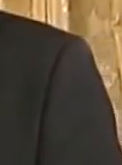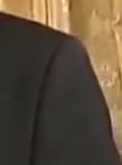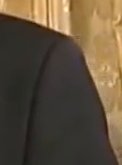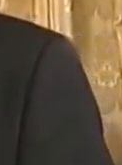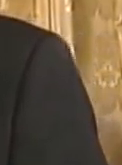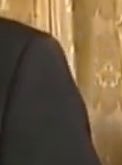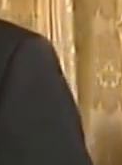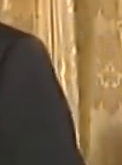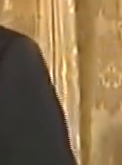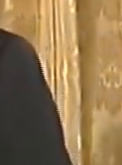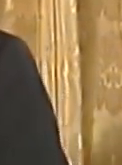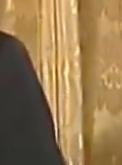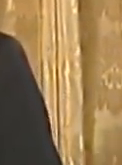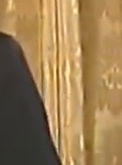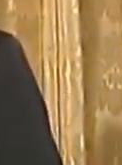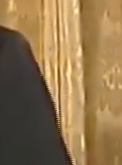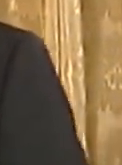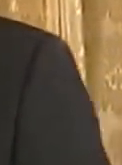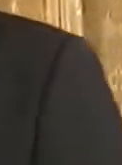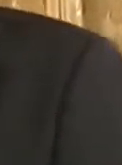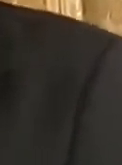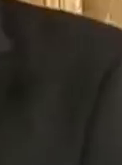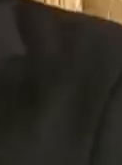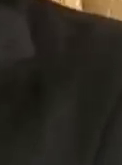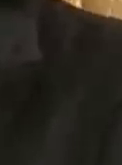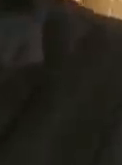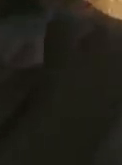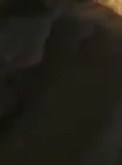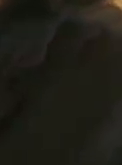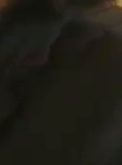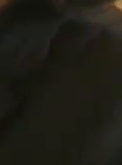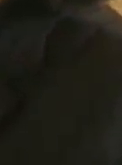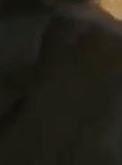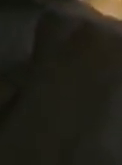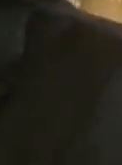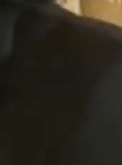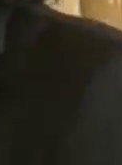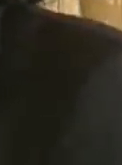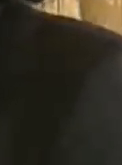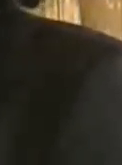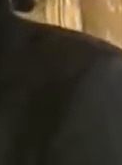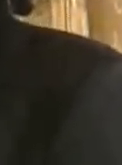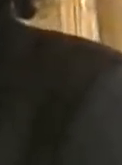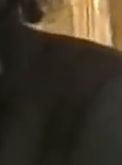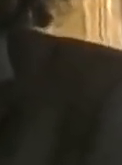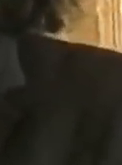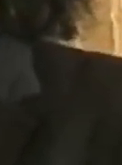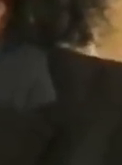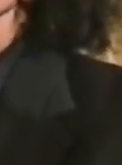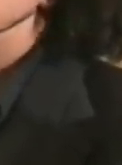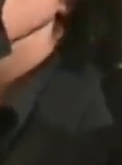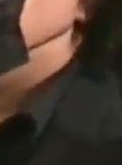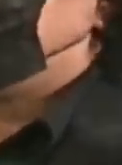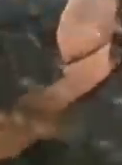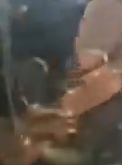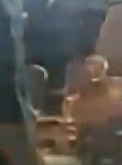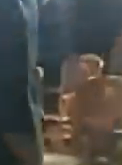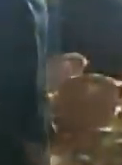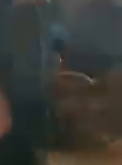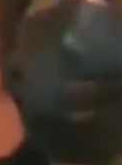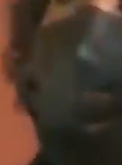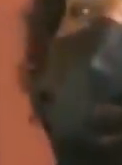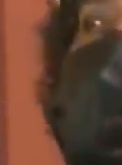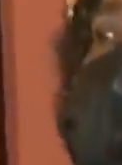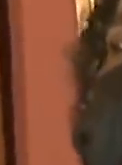Palacio Federal Legislativo. La retirada en estos momentos, luego de haber dado sus